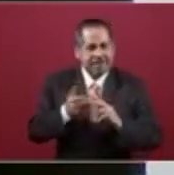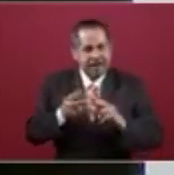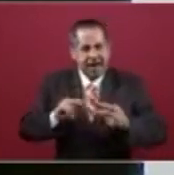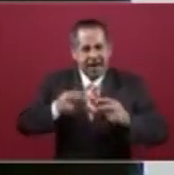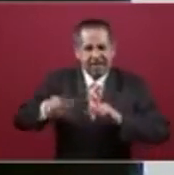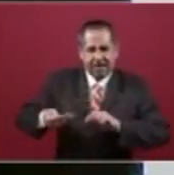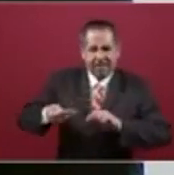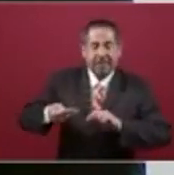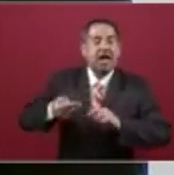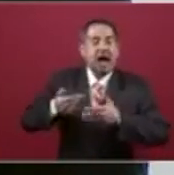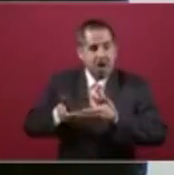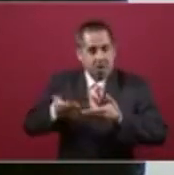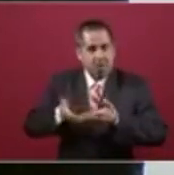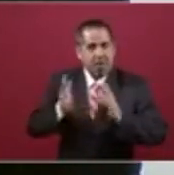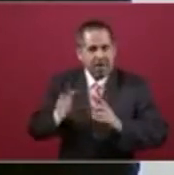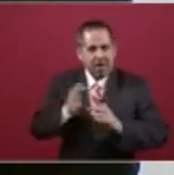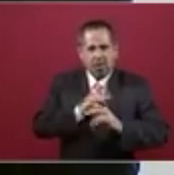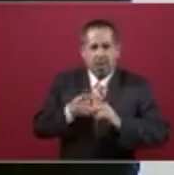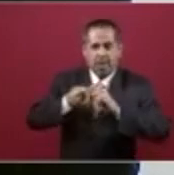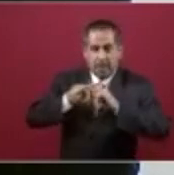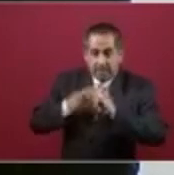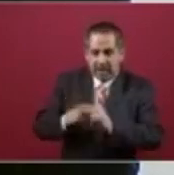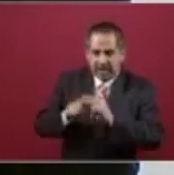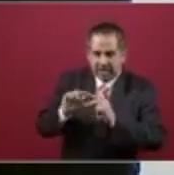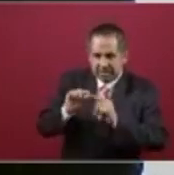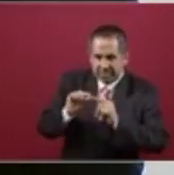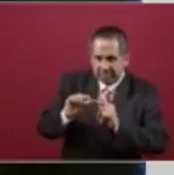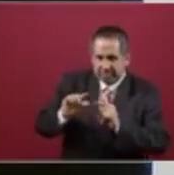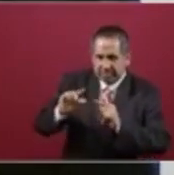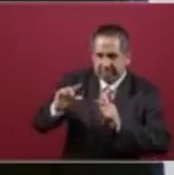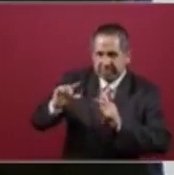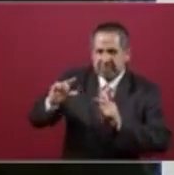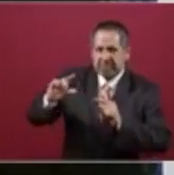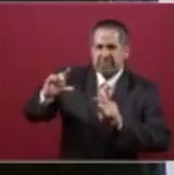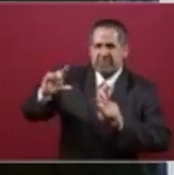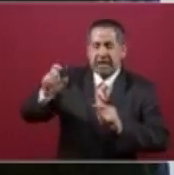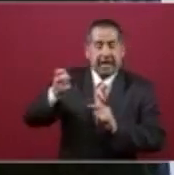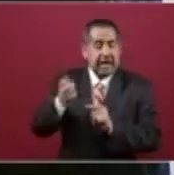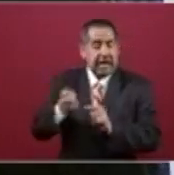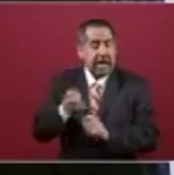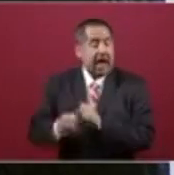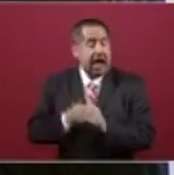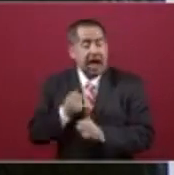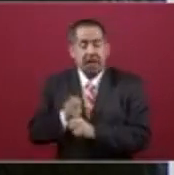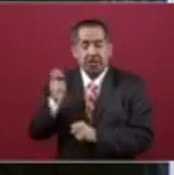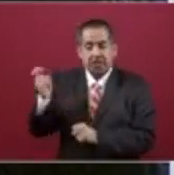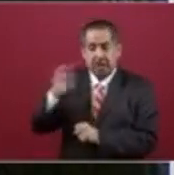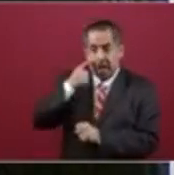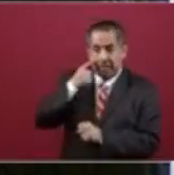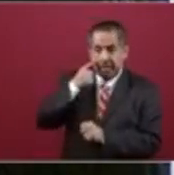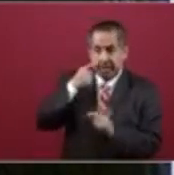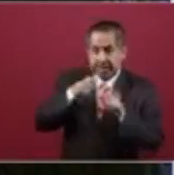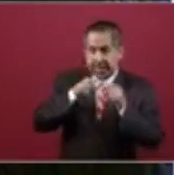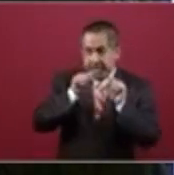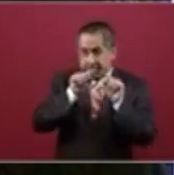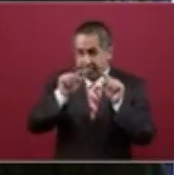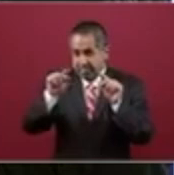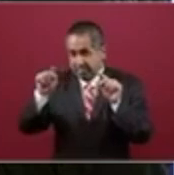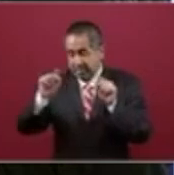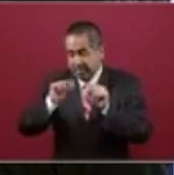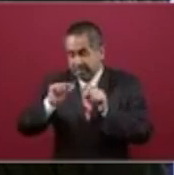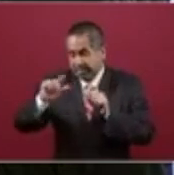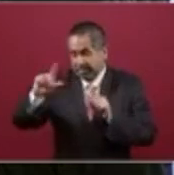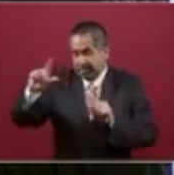esperar que empiece un repunte durante este mismo año, como se observa aquí en la gráfica. Es